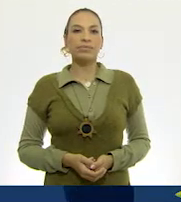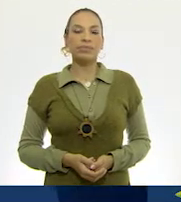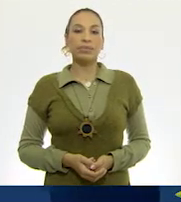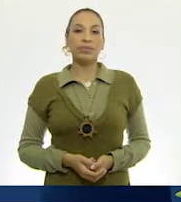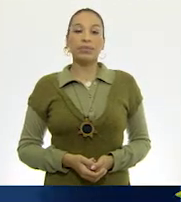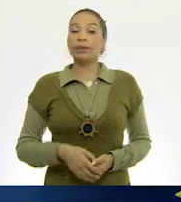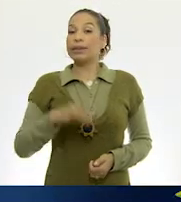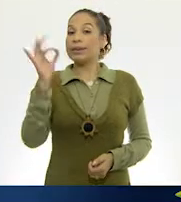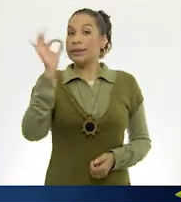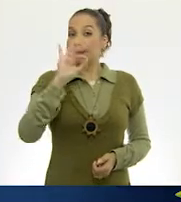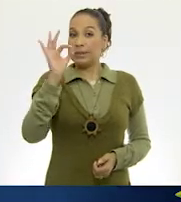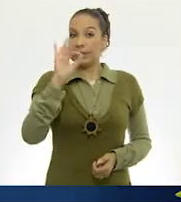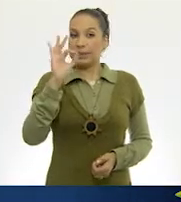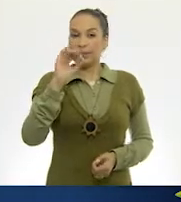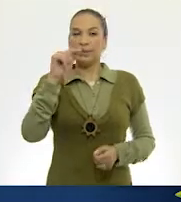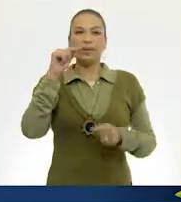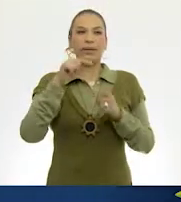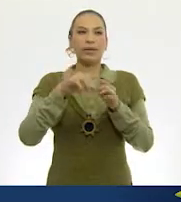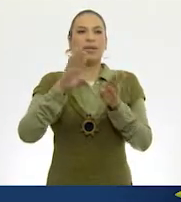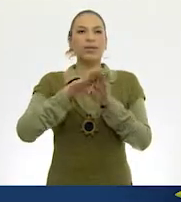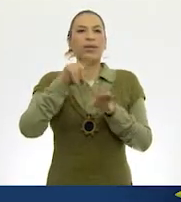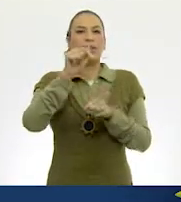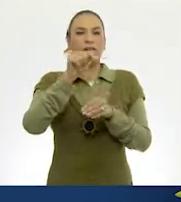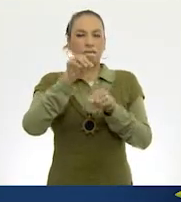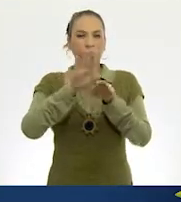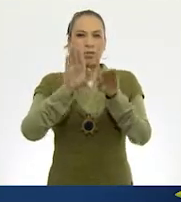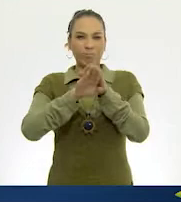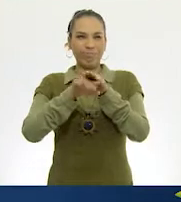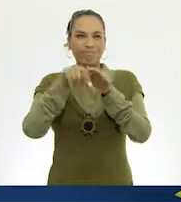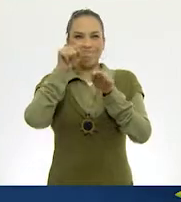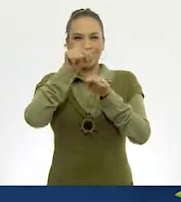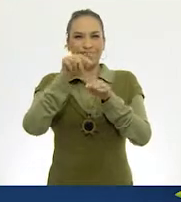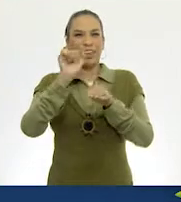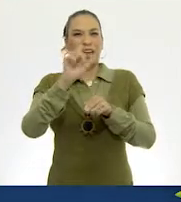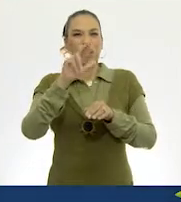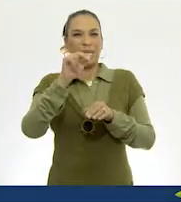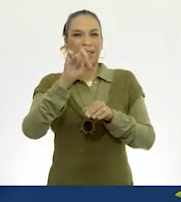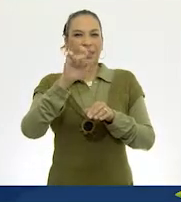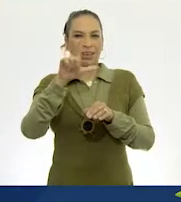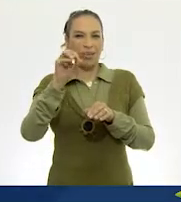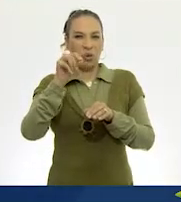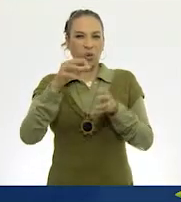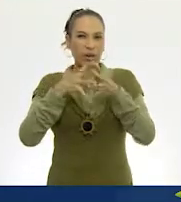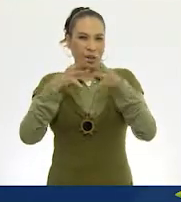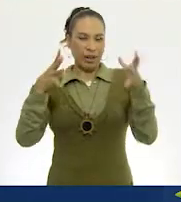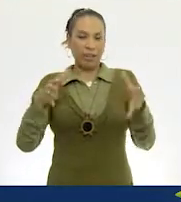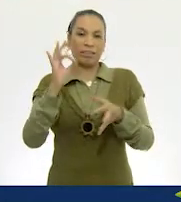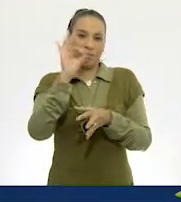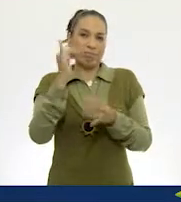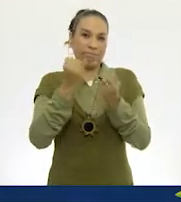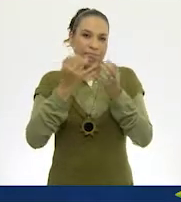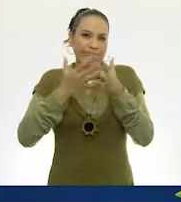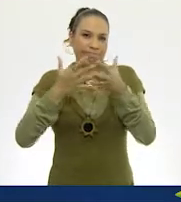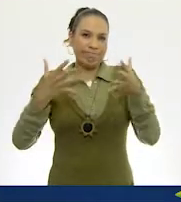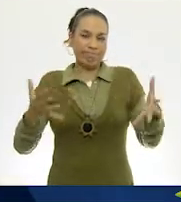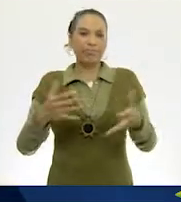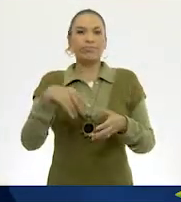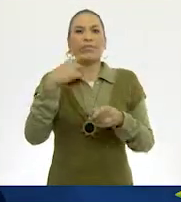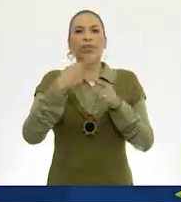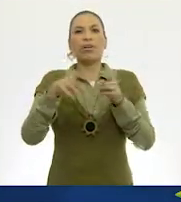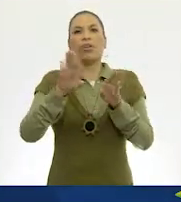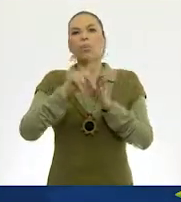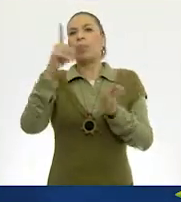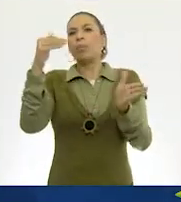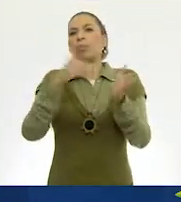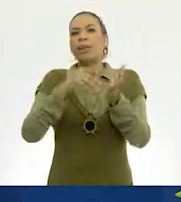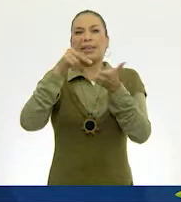Es probable que el gliptodonte o armadillo gigante fuera una de ellas. Este acorazado de 1